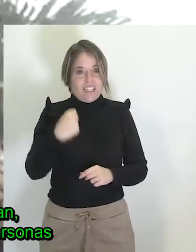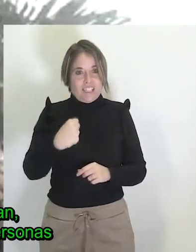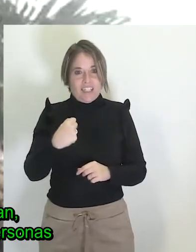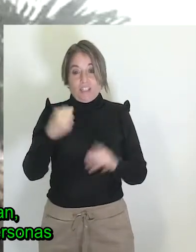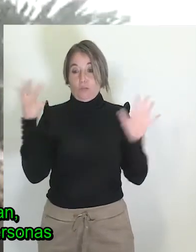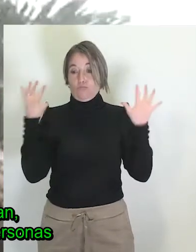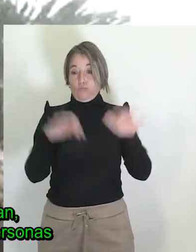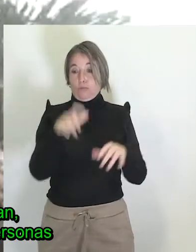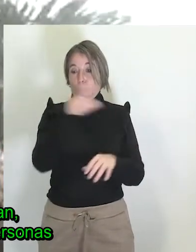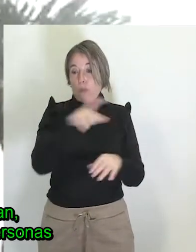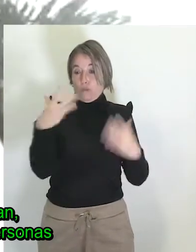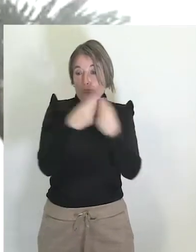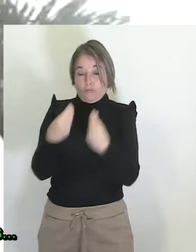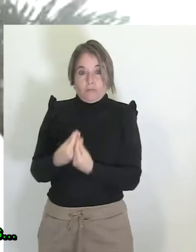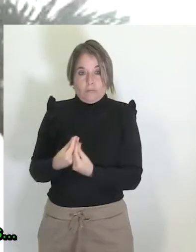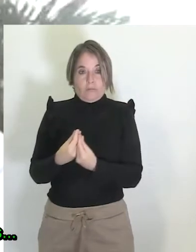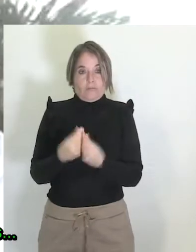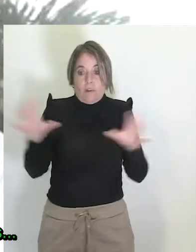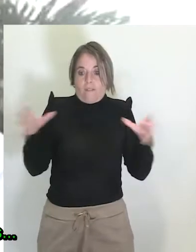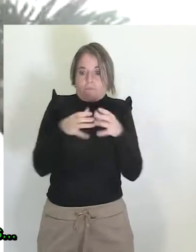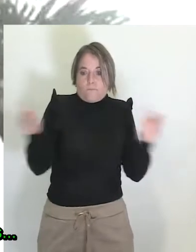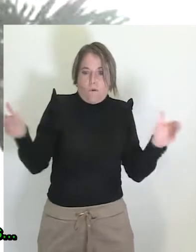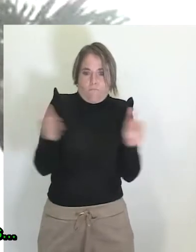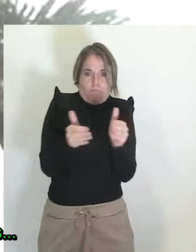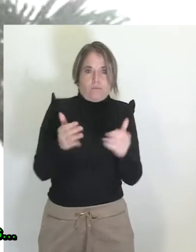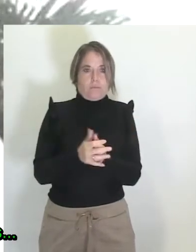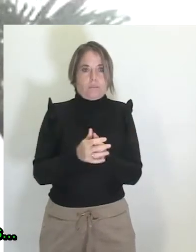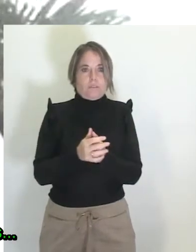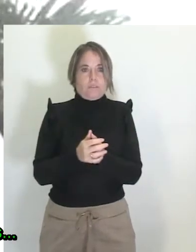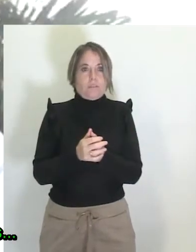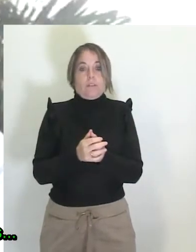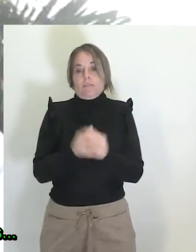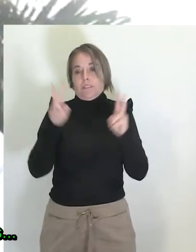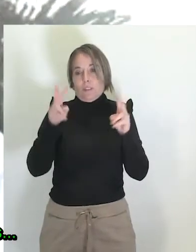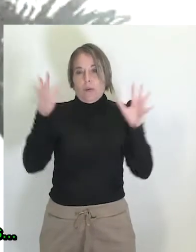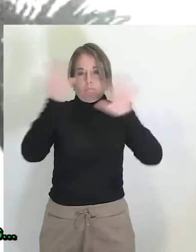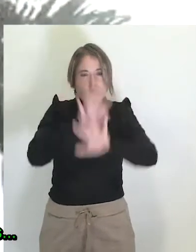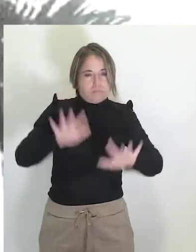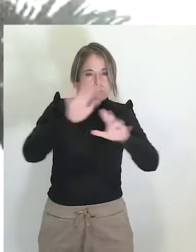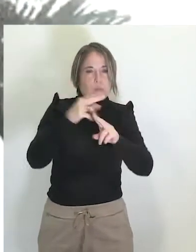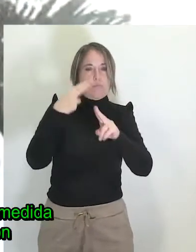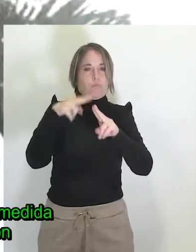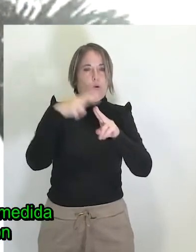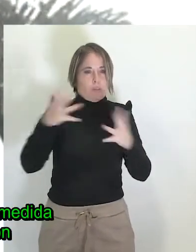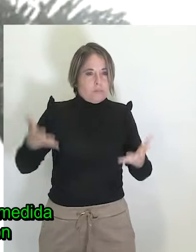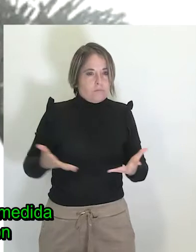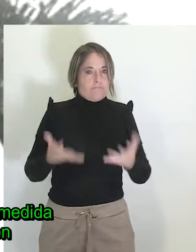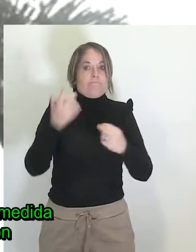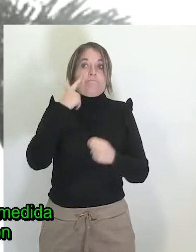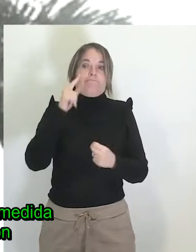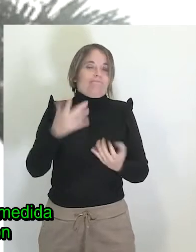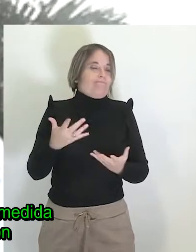alcaldías movilizaban a las personas y las aglutinaban para las actividades políticas.